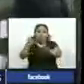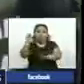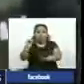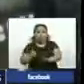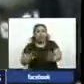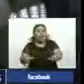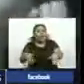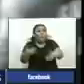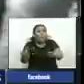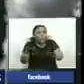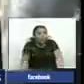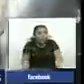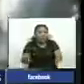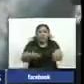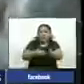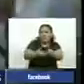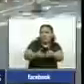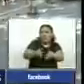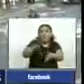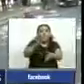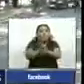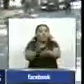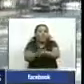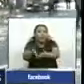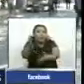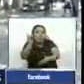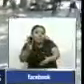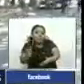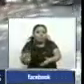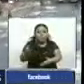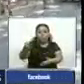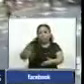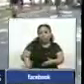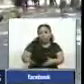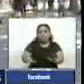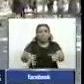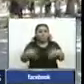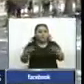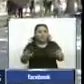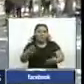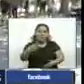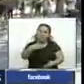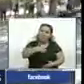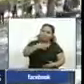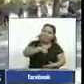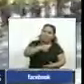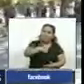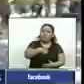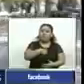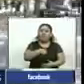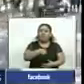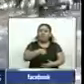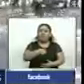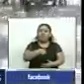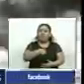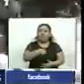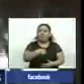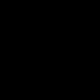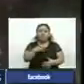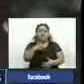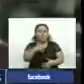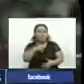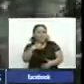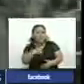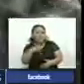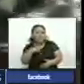aumento en las tarifas del metro en Santiago y se multiplicaron en quejas de gran alcance